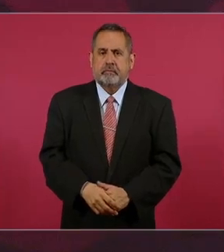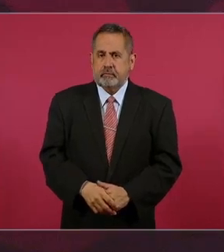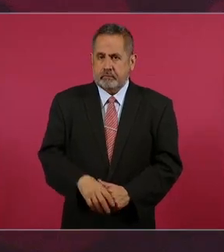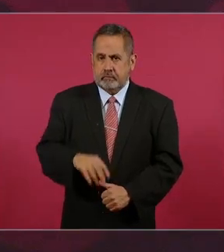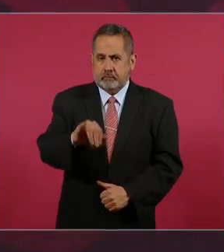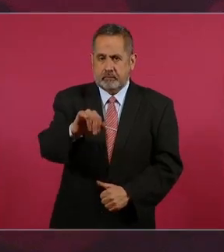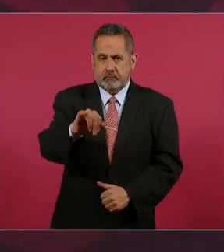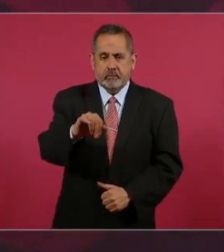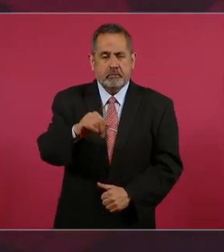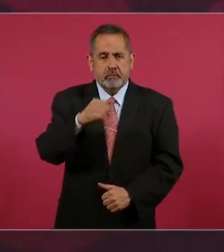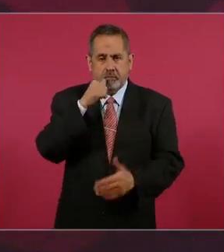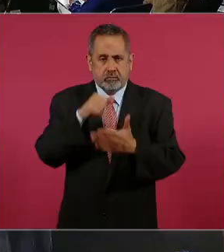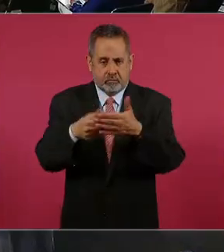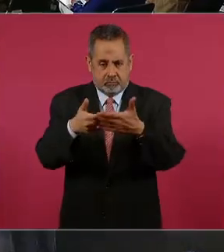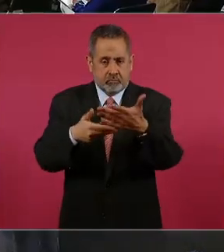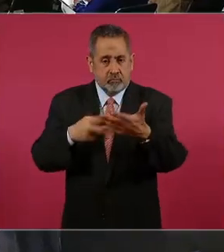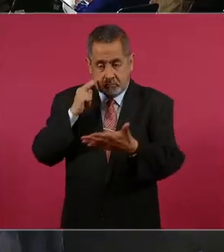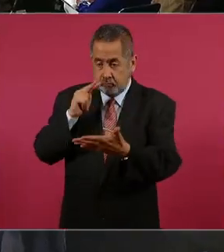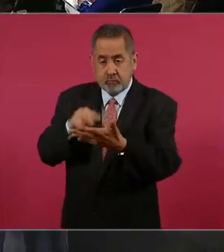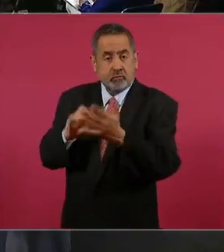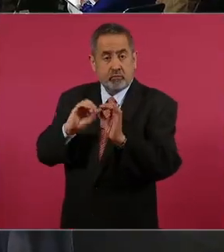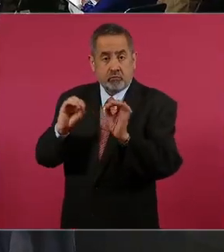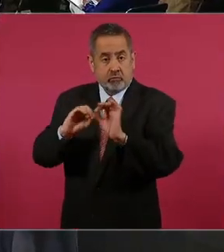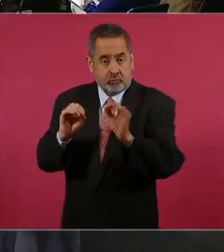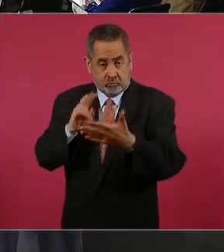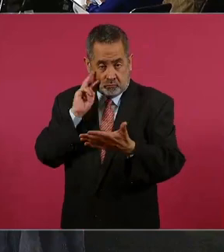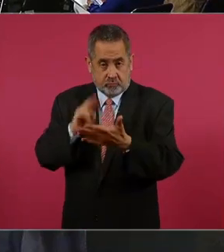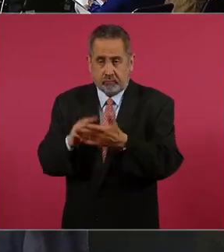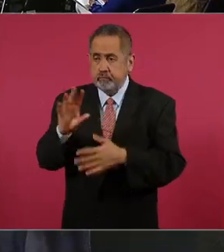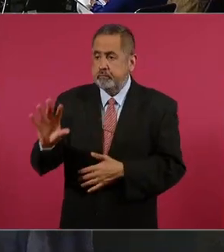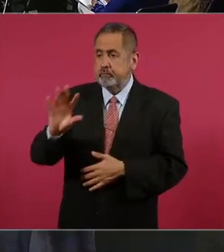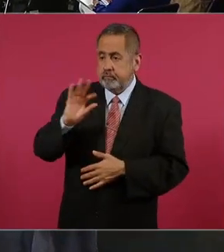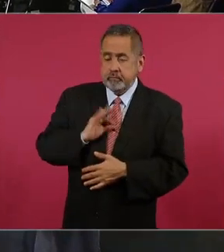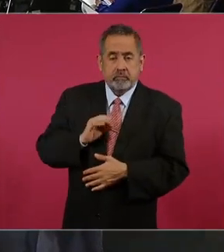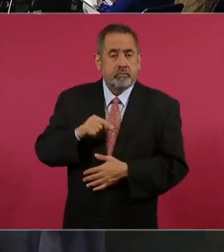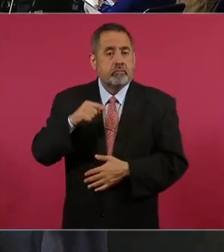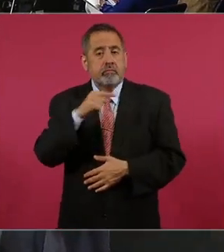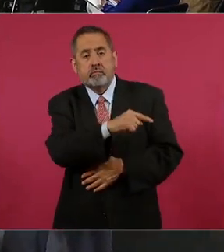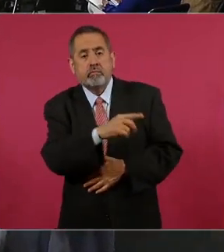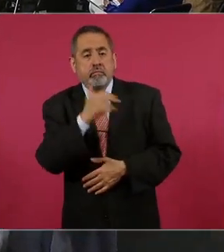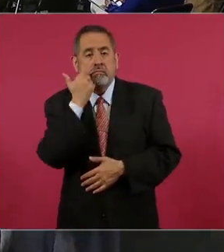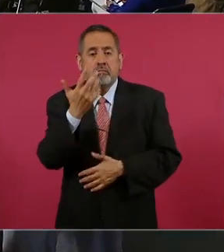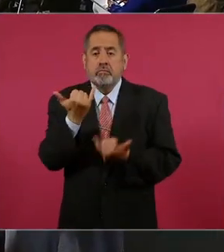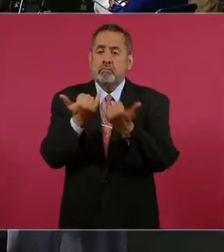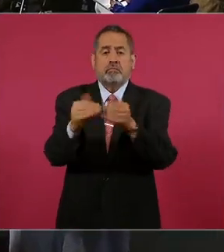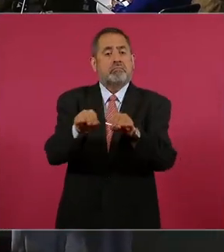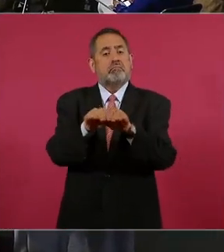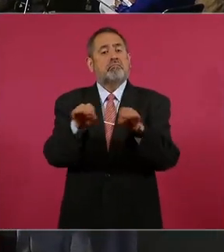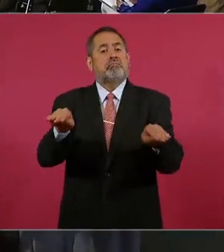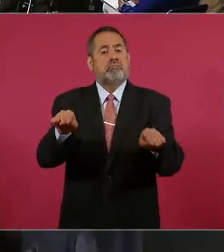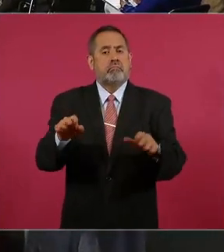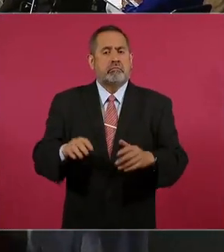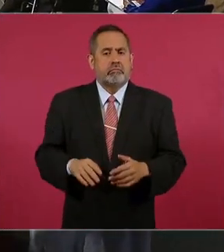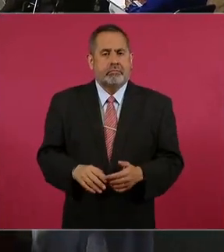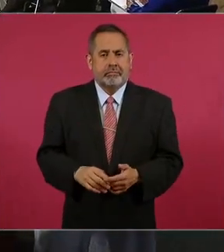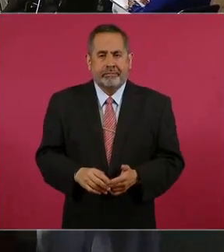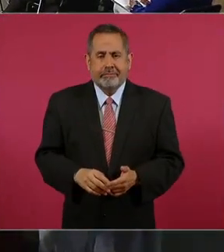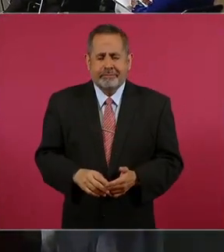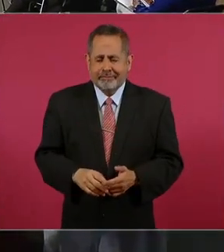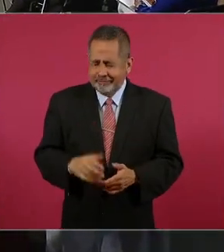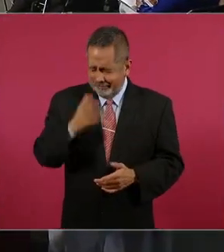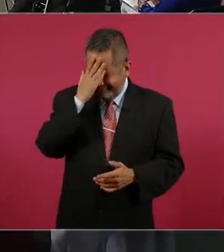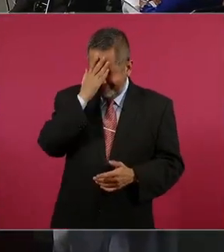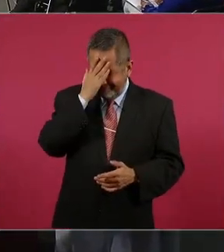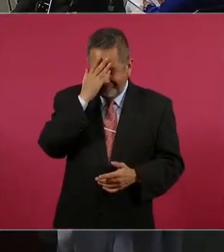un comunicado, no lo he visto, pero me dicen que piden equidad, es el mundo al